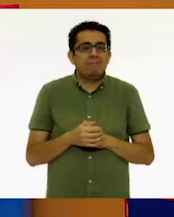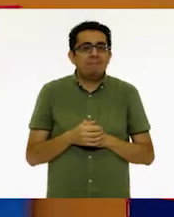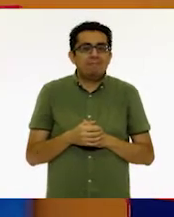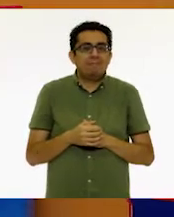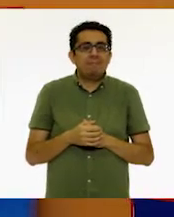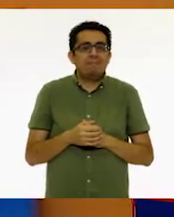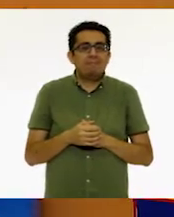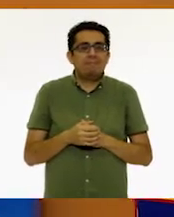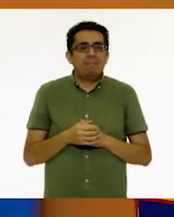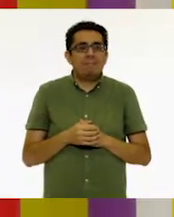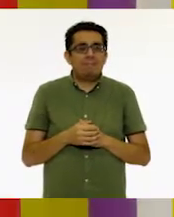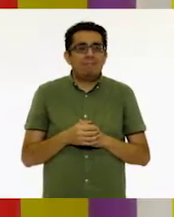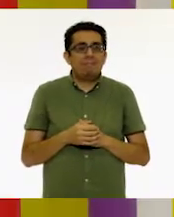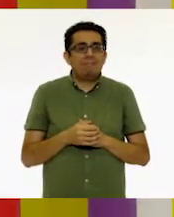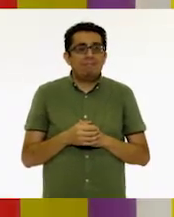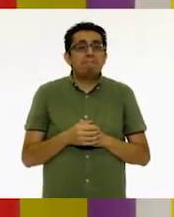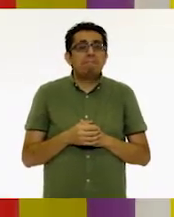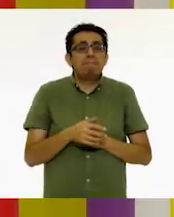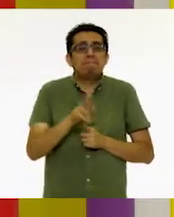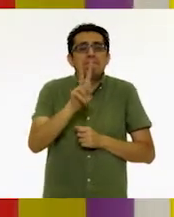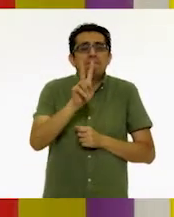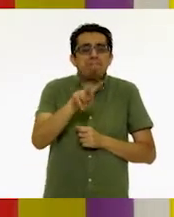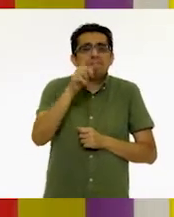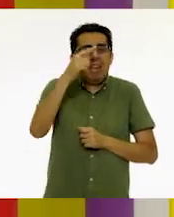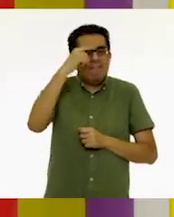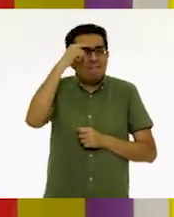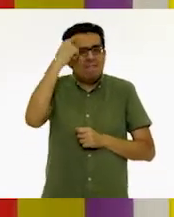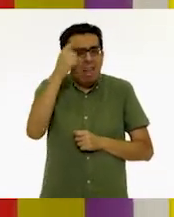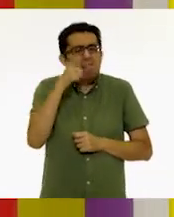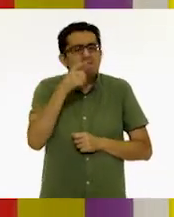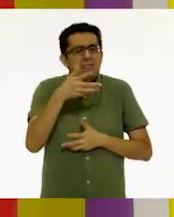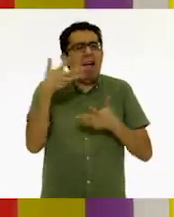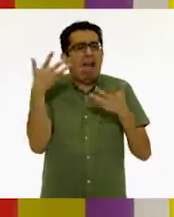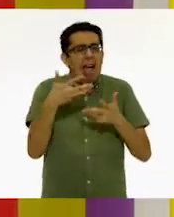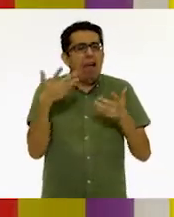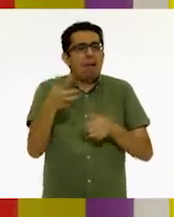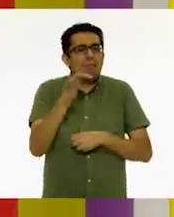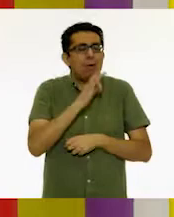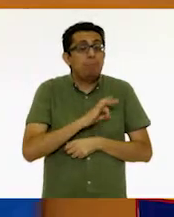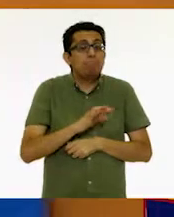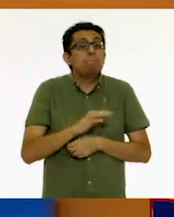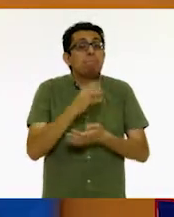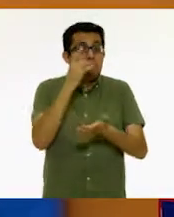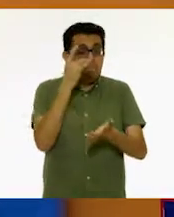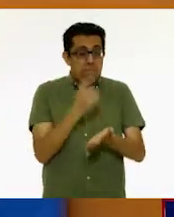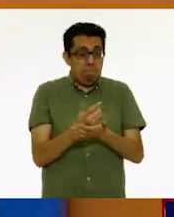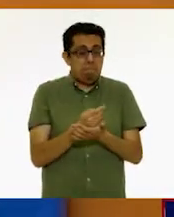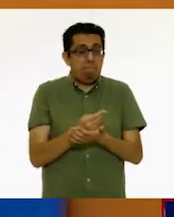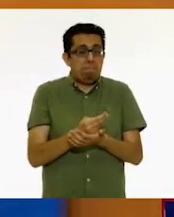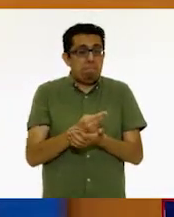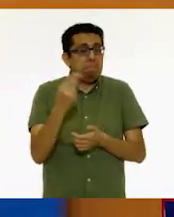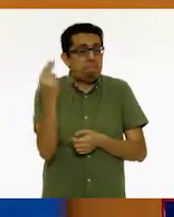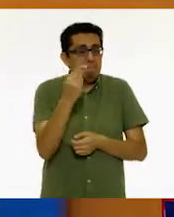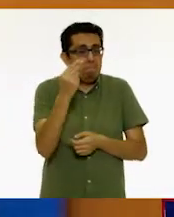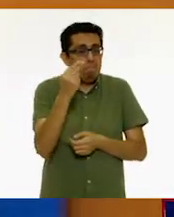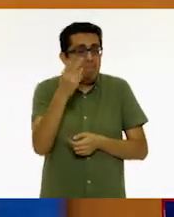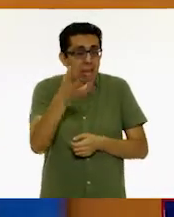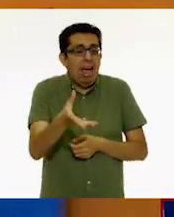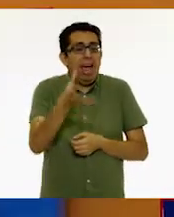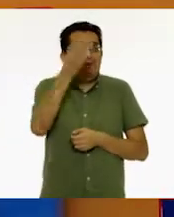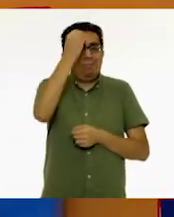dubididu. Es muy fácil, tú puedes hacerlo. solo tienes